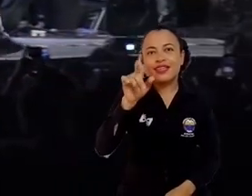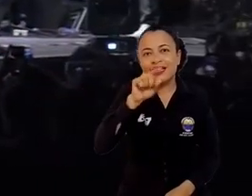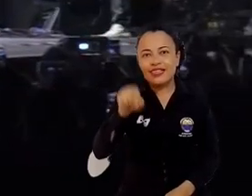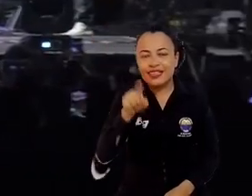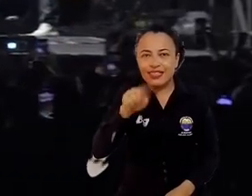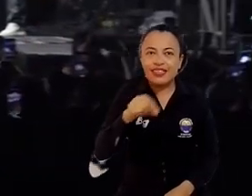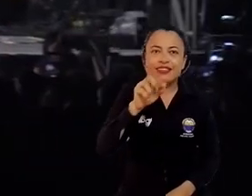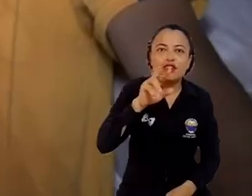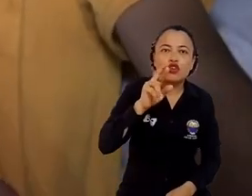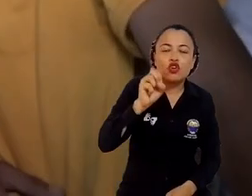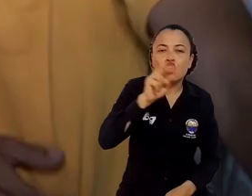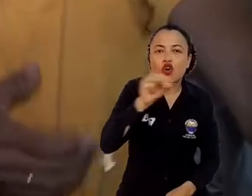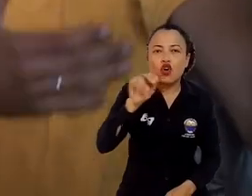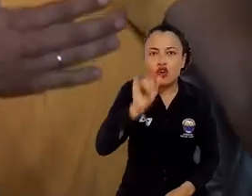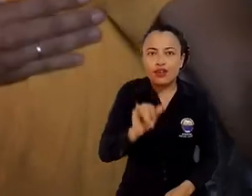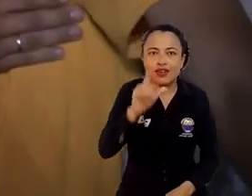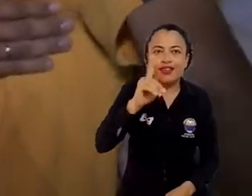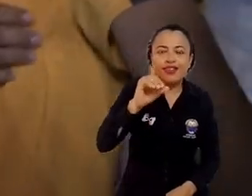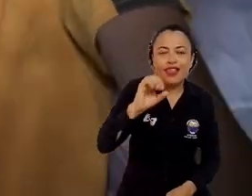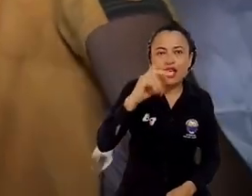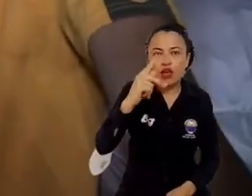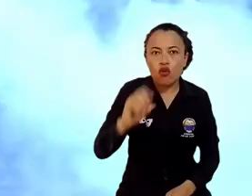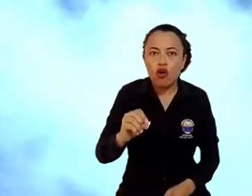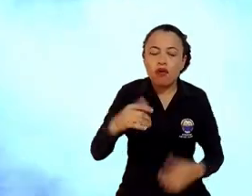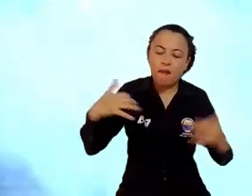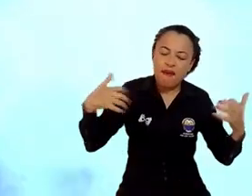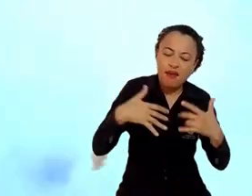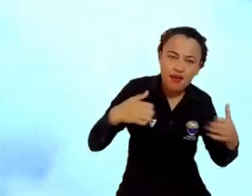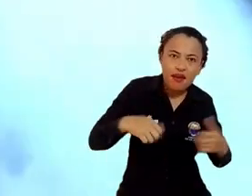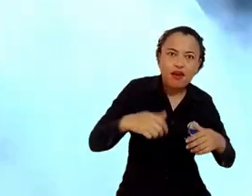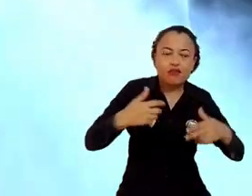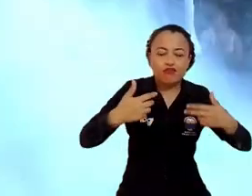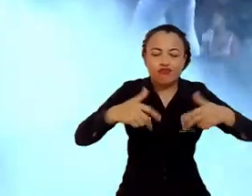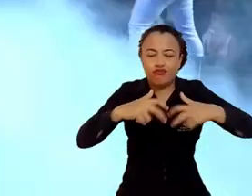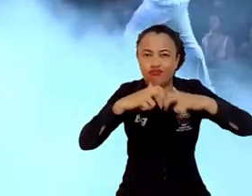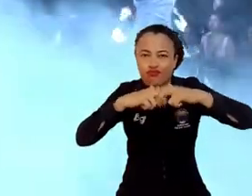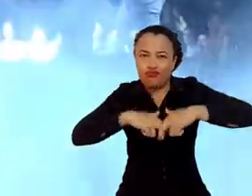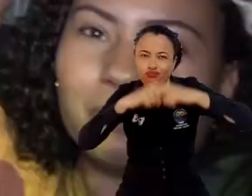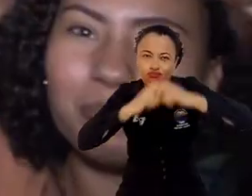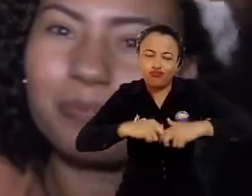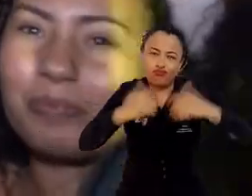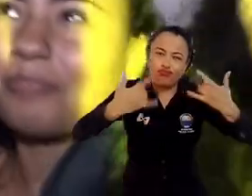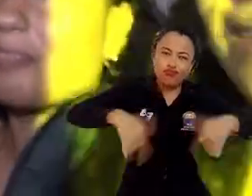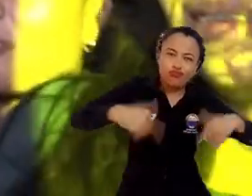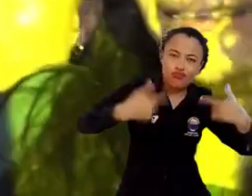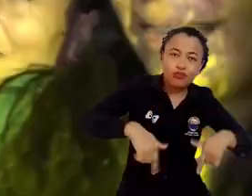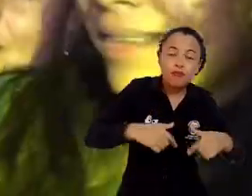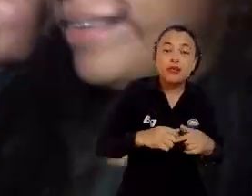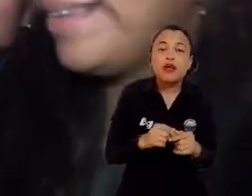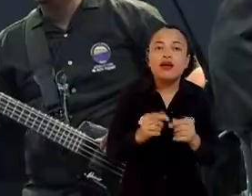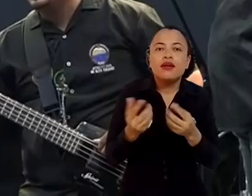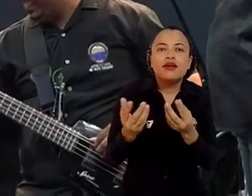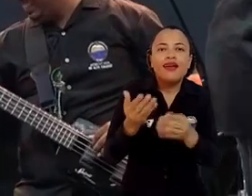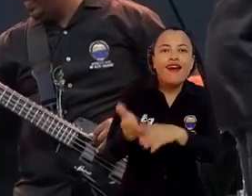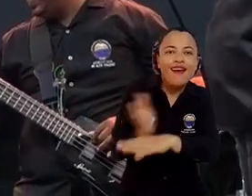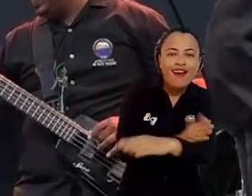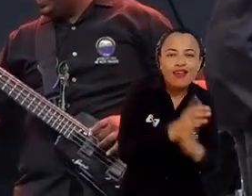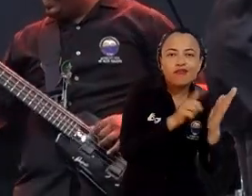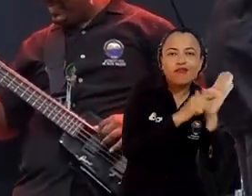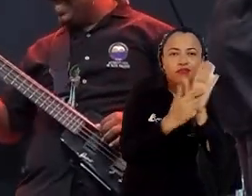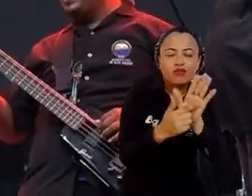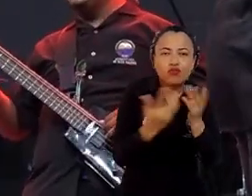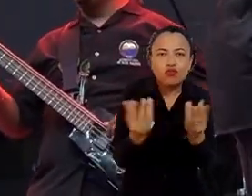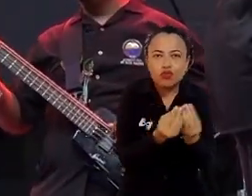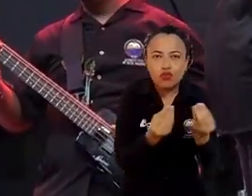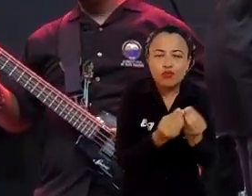las emociones a ritmo de vallenato, champeta y urbano. Sus teloneros fueron los estudiantes del programa de Tecnología en Artes Musicales,